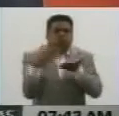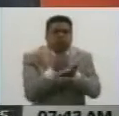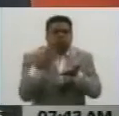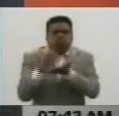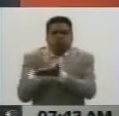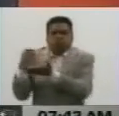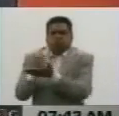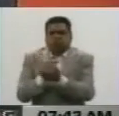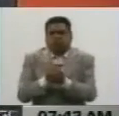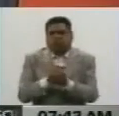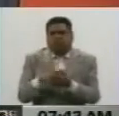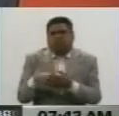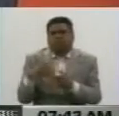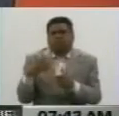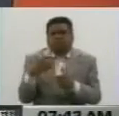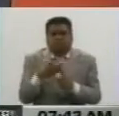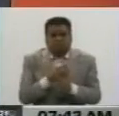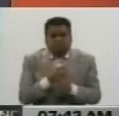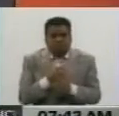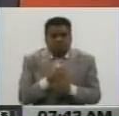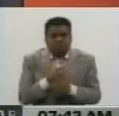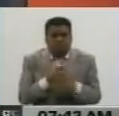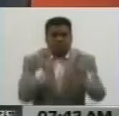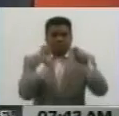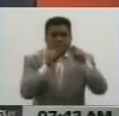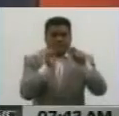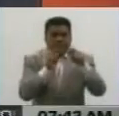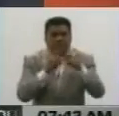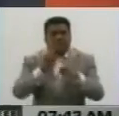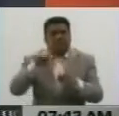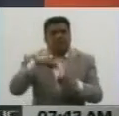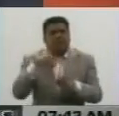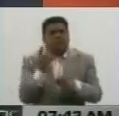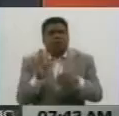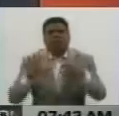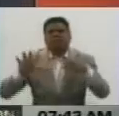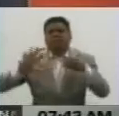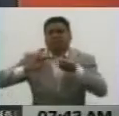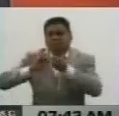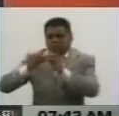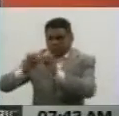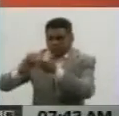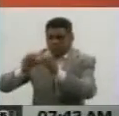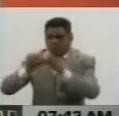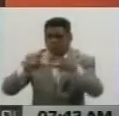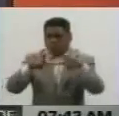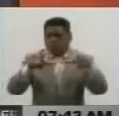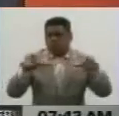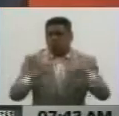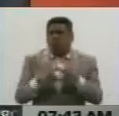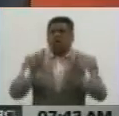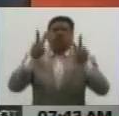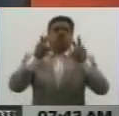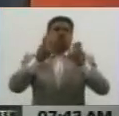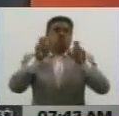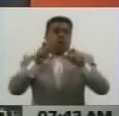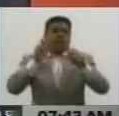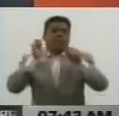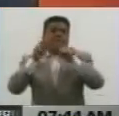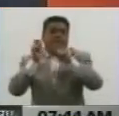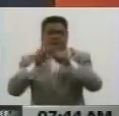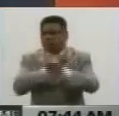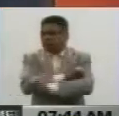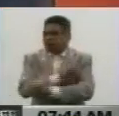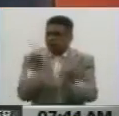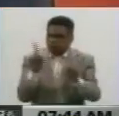nación, y después pasamos a un programa de restauración y saneamiento de esas áreas. No es abrir nuevas áreas para la minería. No es